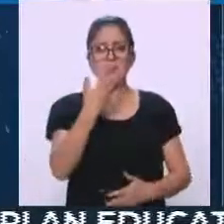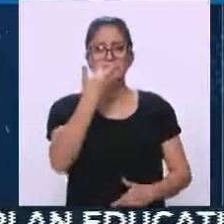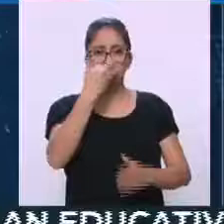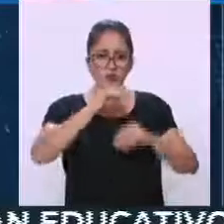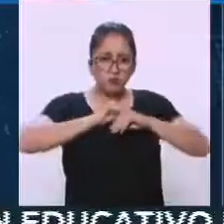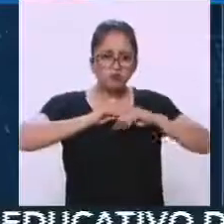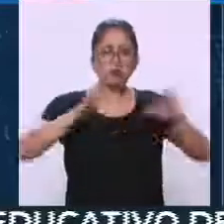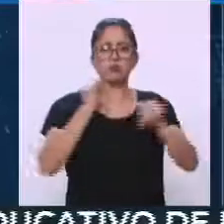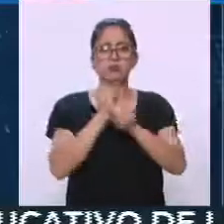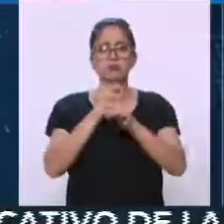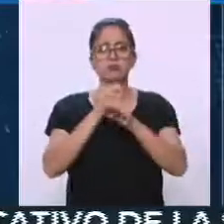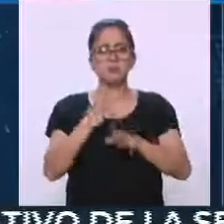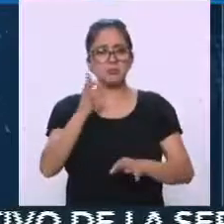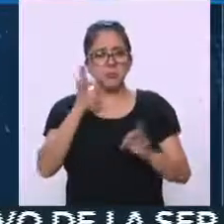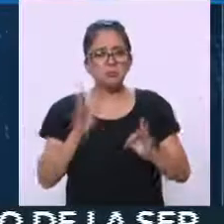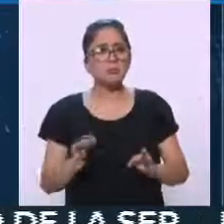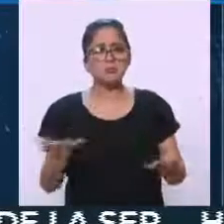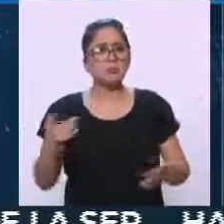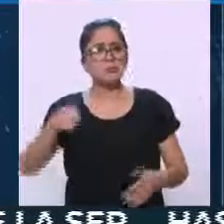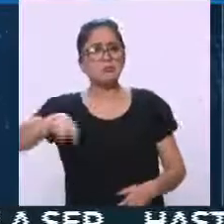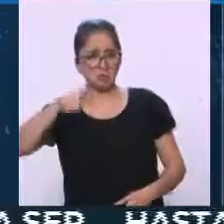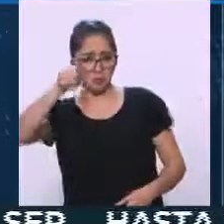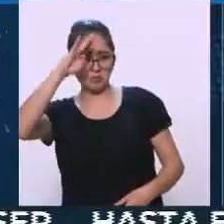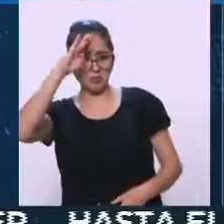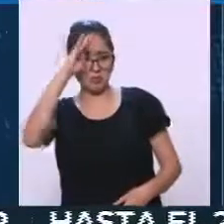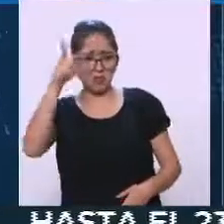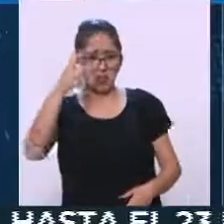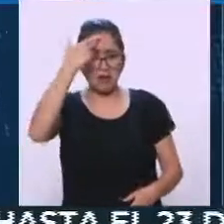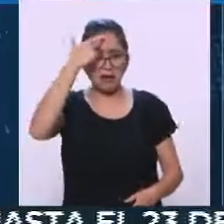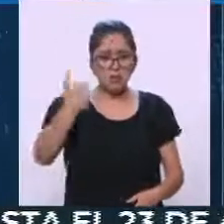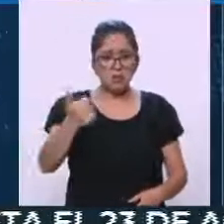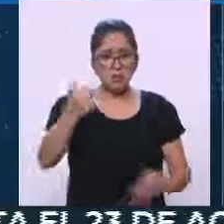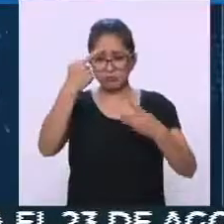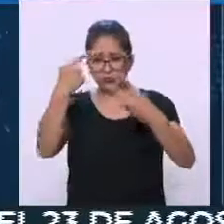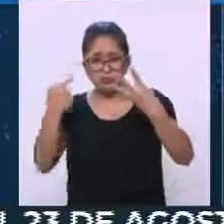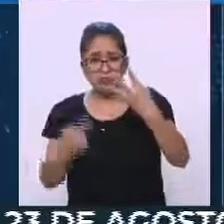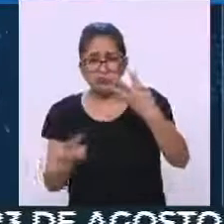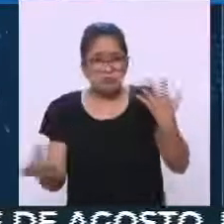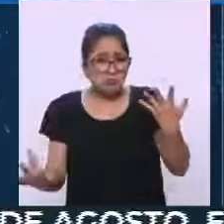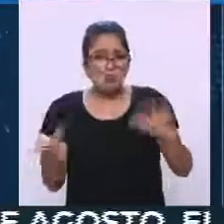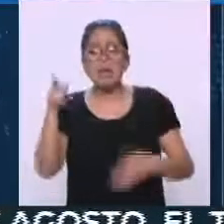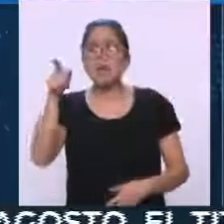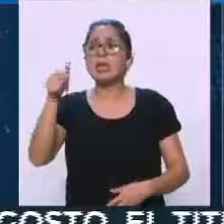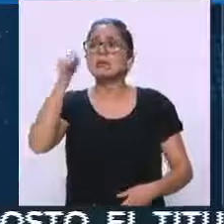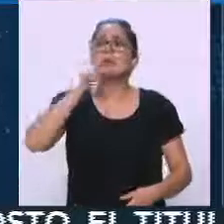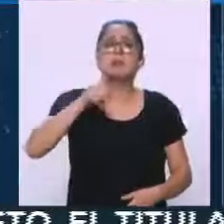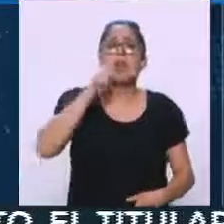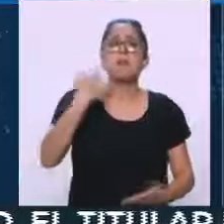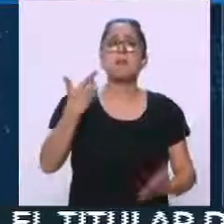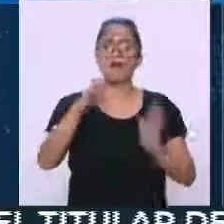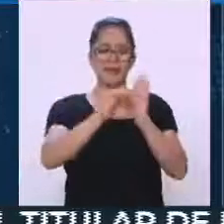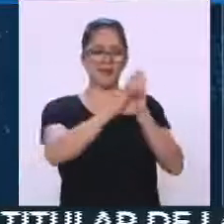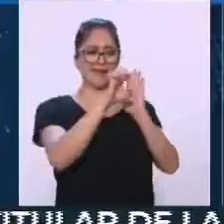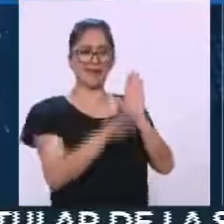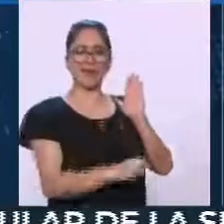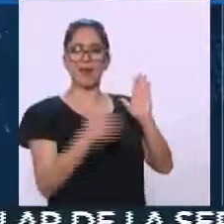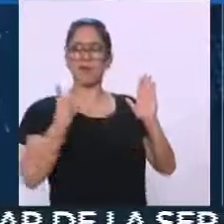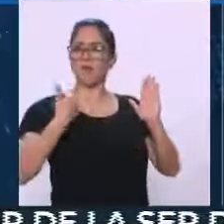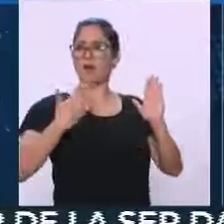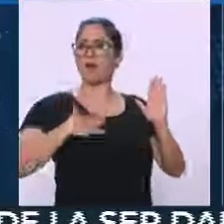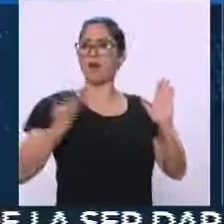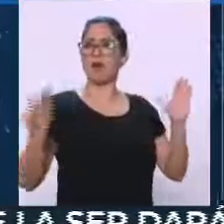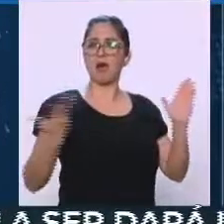O sea, ¿consideras que tienen razón en alguno de estos puntos? Y muy importante, ¿ellos han predicado con el ejemplo en sus